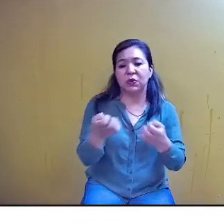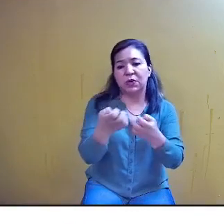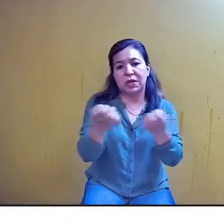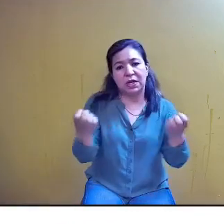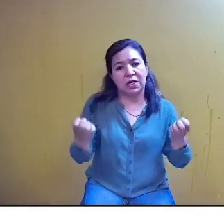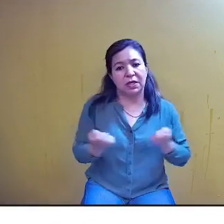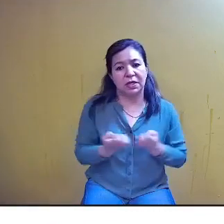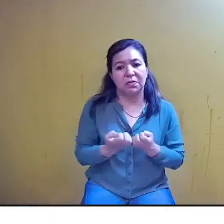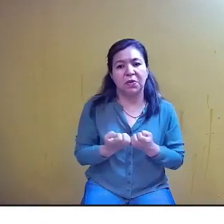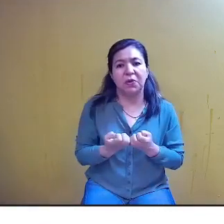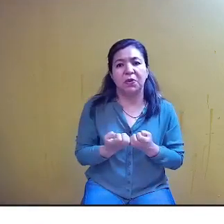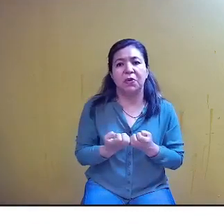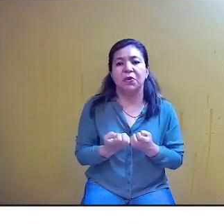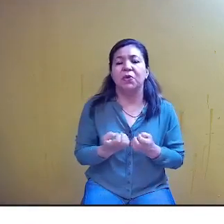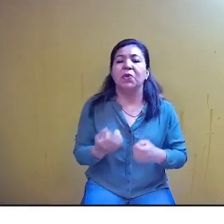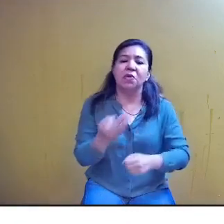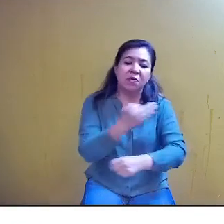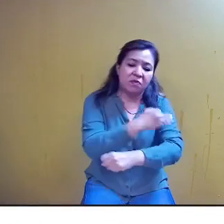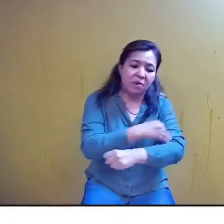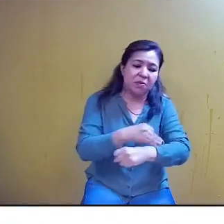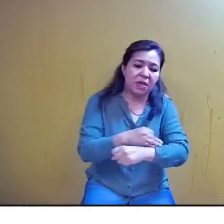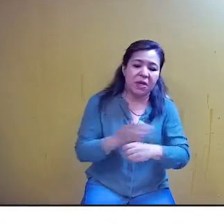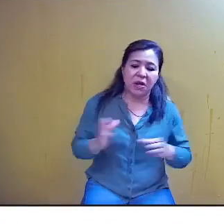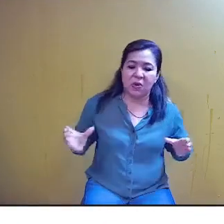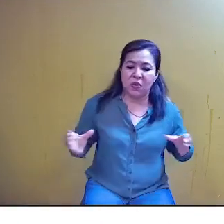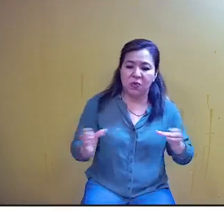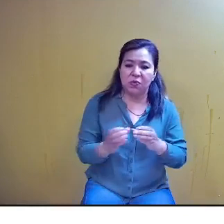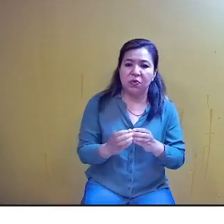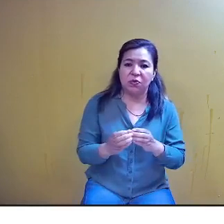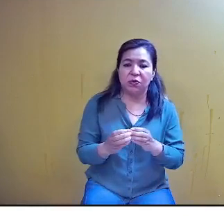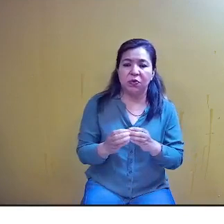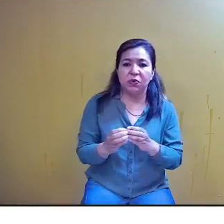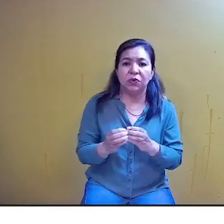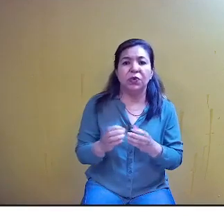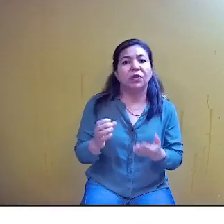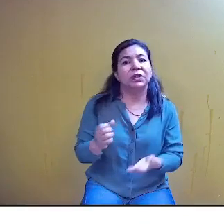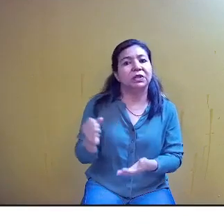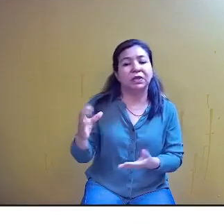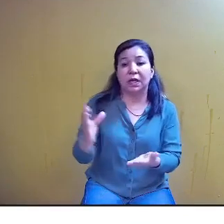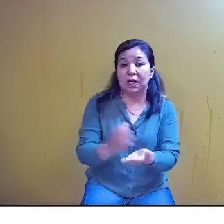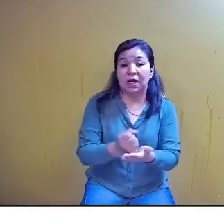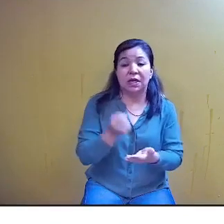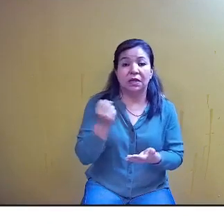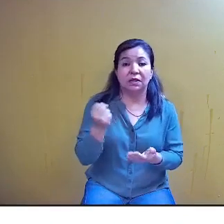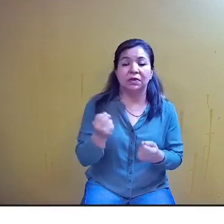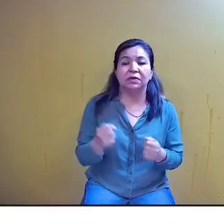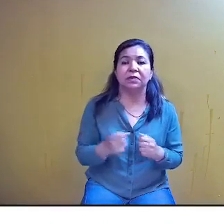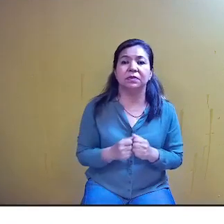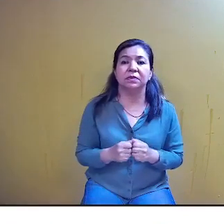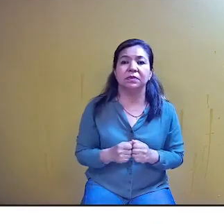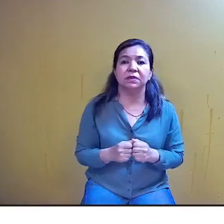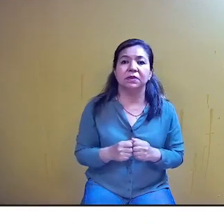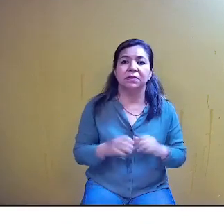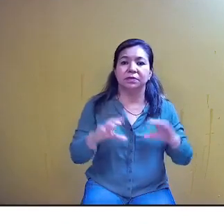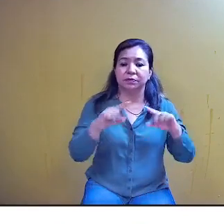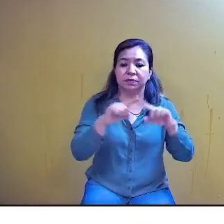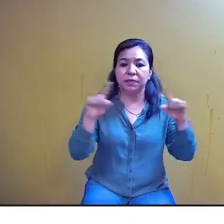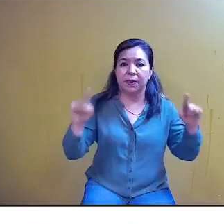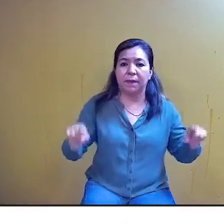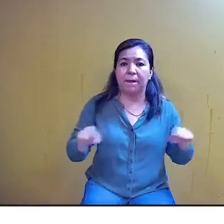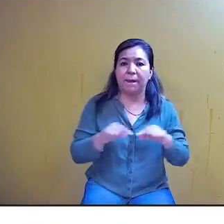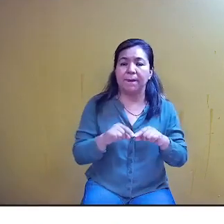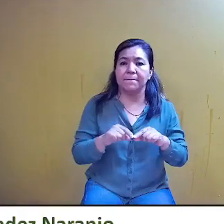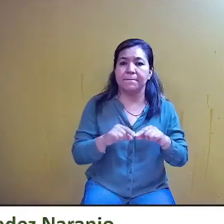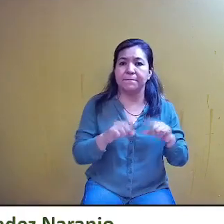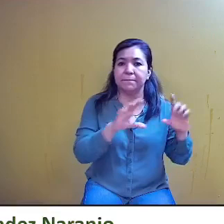la bendición de Dios y juntos los vamos a lograr. Además, colocó diversas lonas en 5 calles del